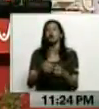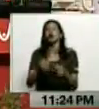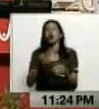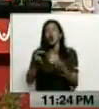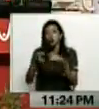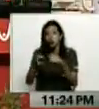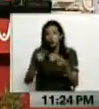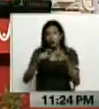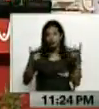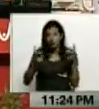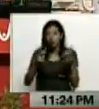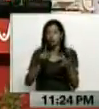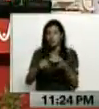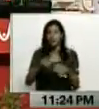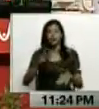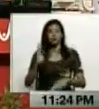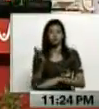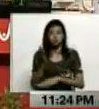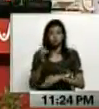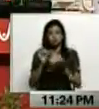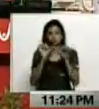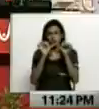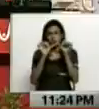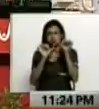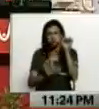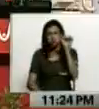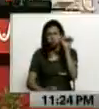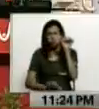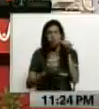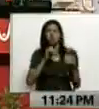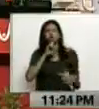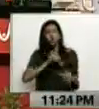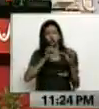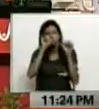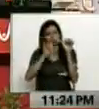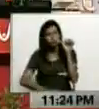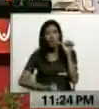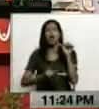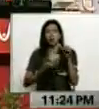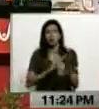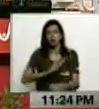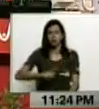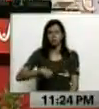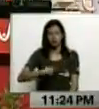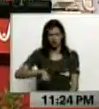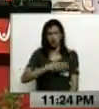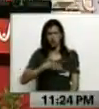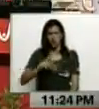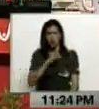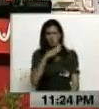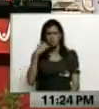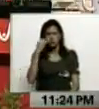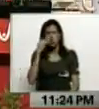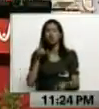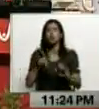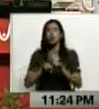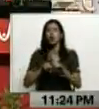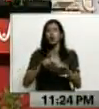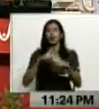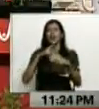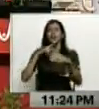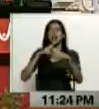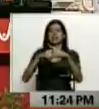impuesta por la contraloría general de la república con todo este puntuar quiere ser presidente hay más pero está oculto son como los